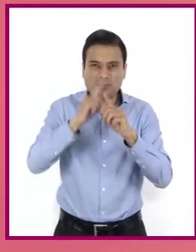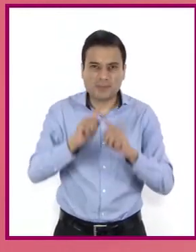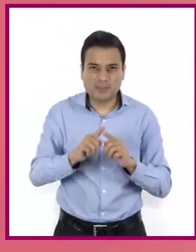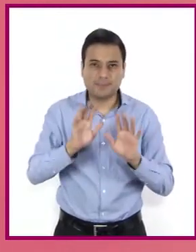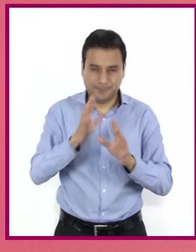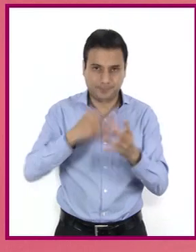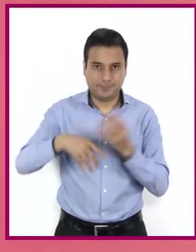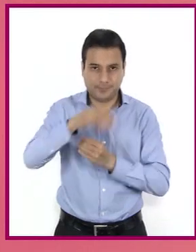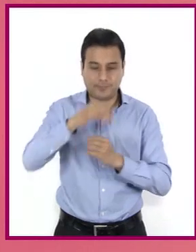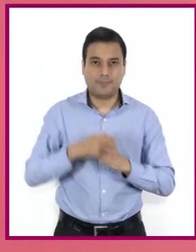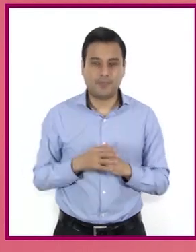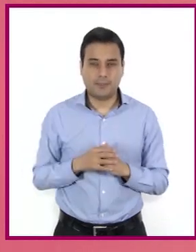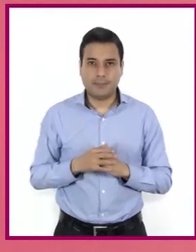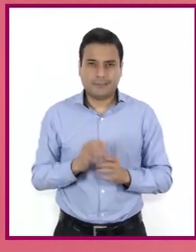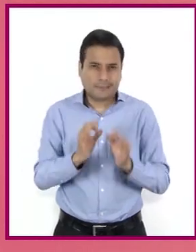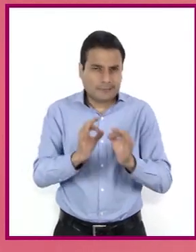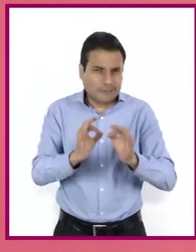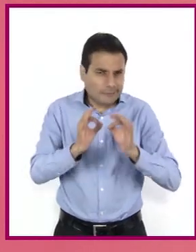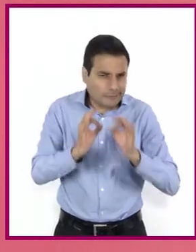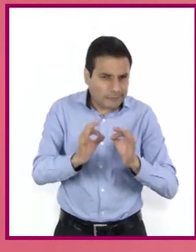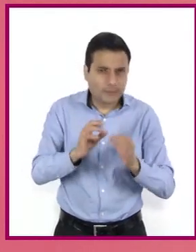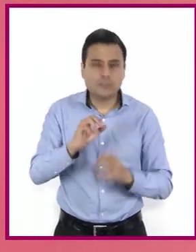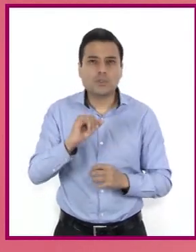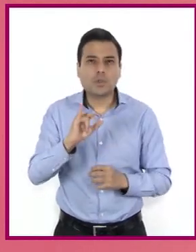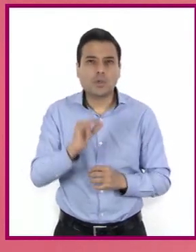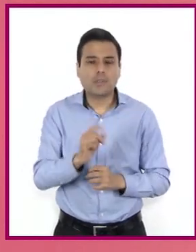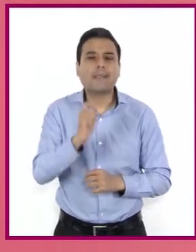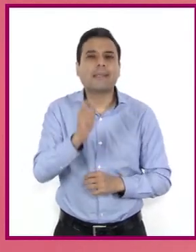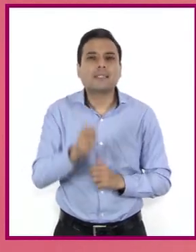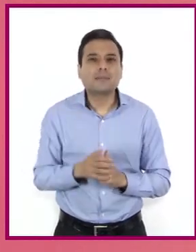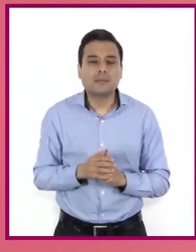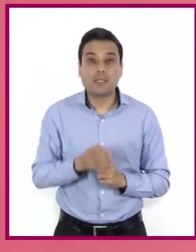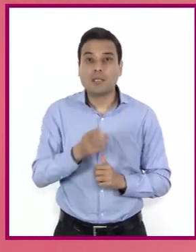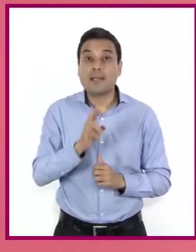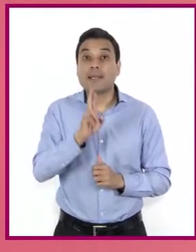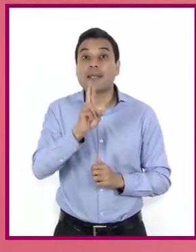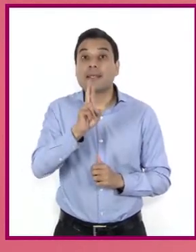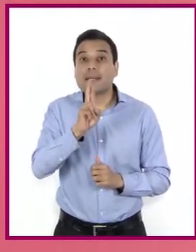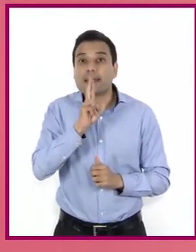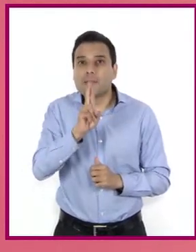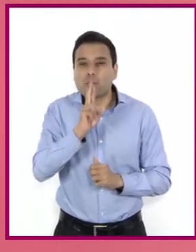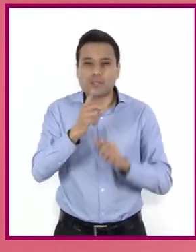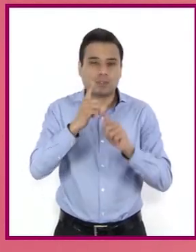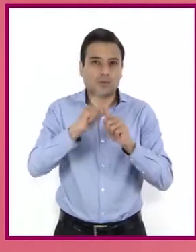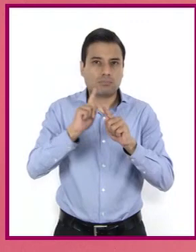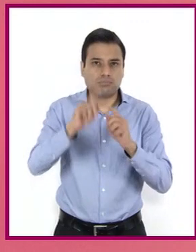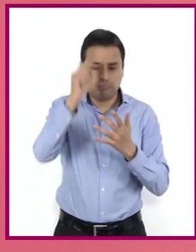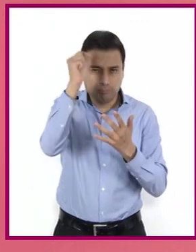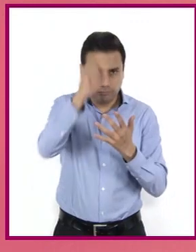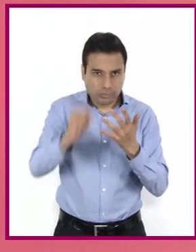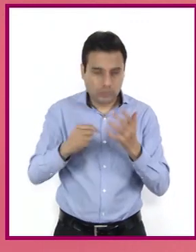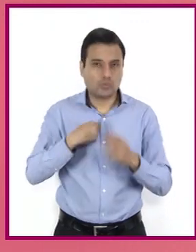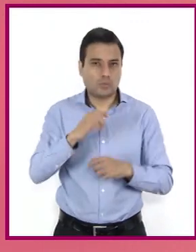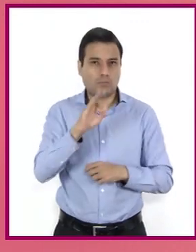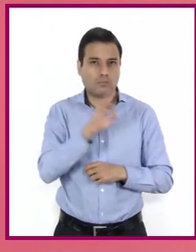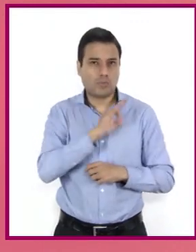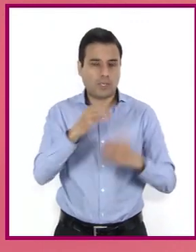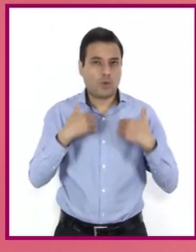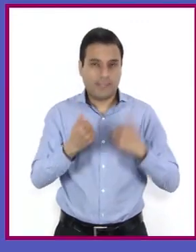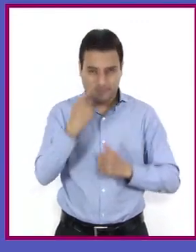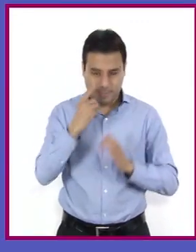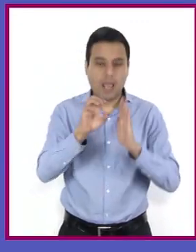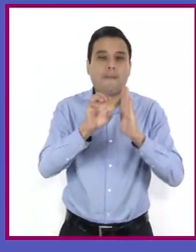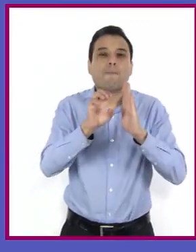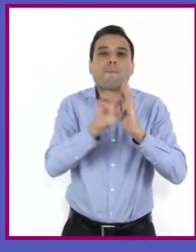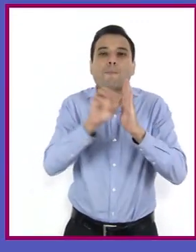el cualitativo ayuda a comprender las respuestas obtenidas de nuestros encuestados o entrevistados.